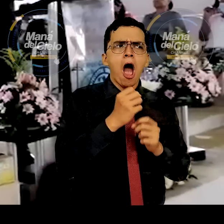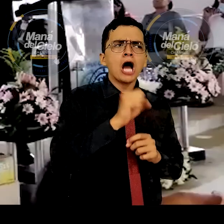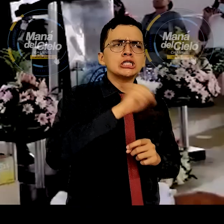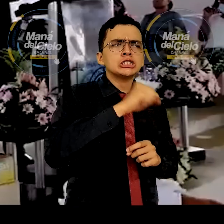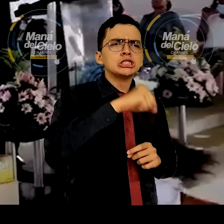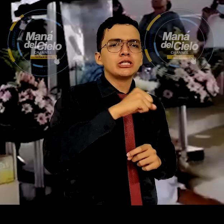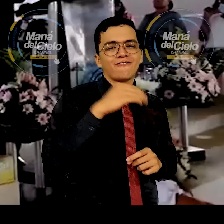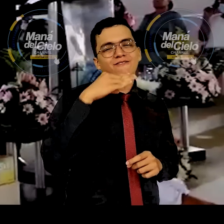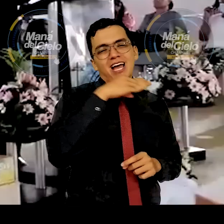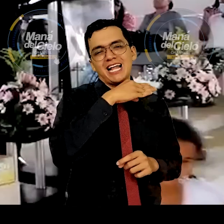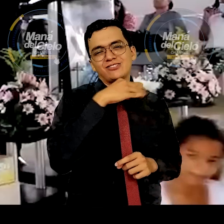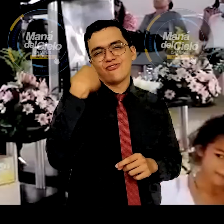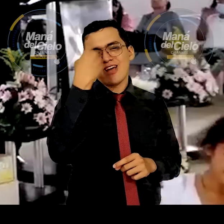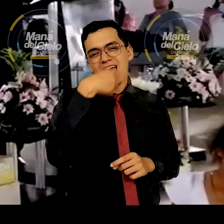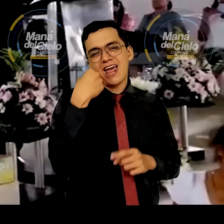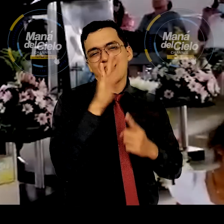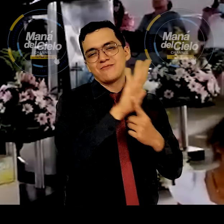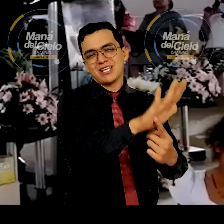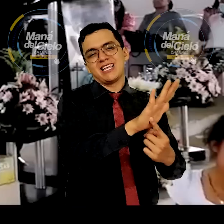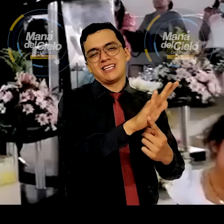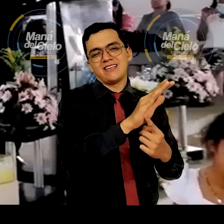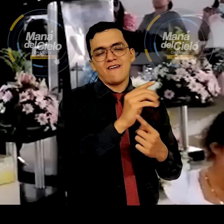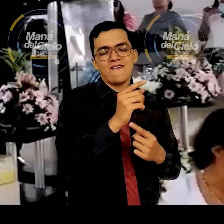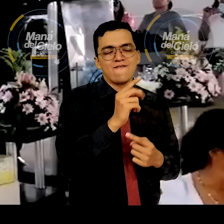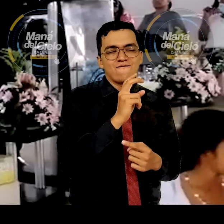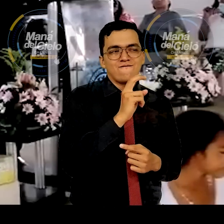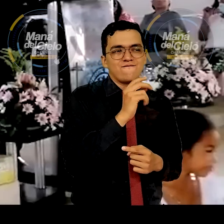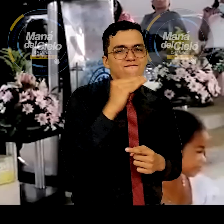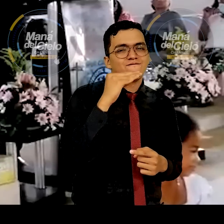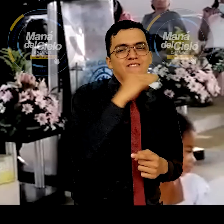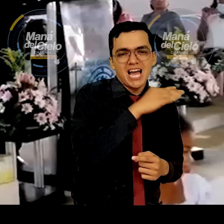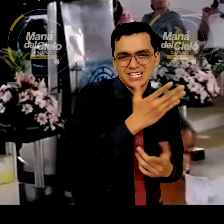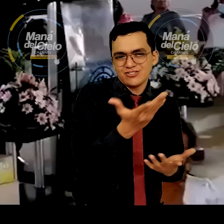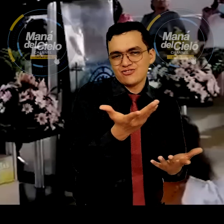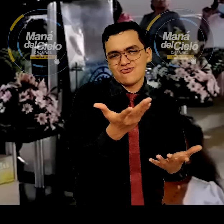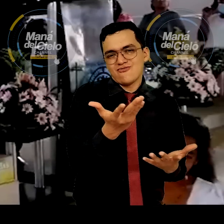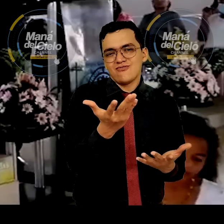Nosotros no necesitamos prestar respuestas ajenas.